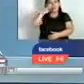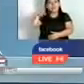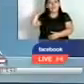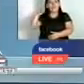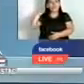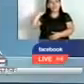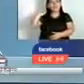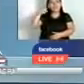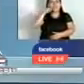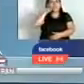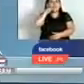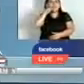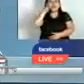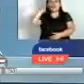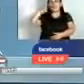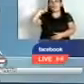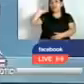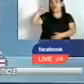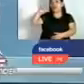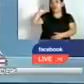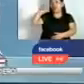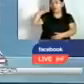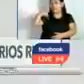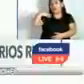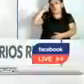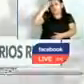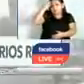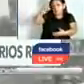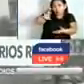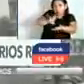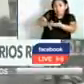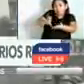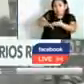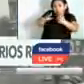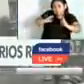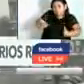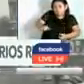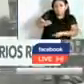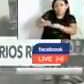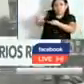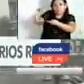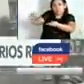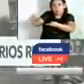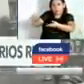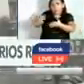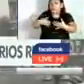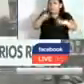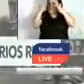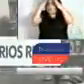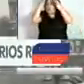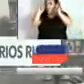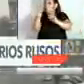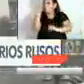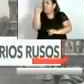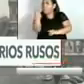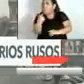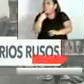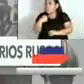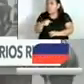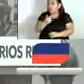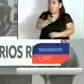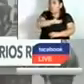sabe si se pagó rescate, si el gobierno pagó un rescate, y tampoco se conoce si Boko Haram estuvo relacionado con